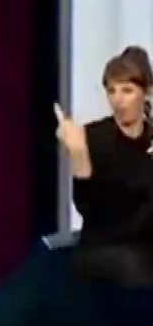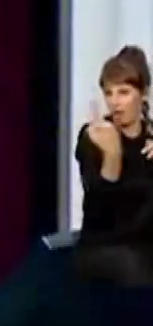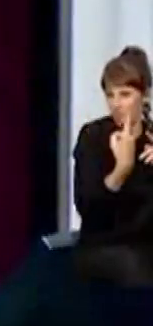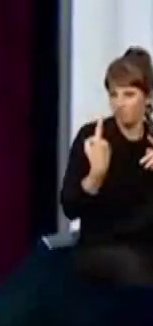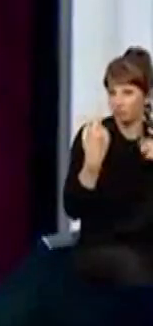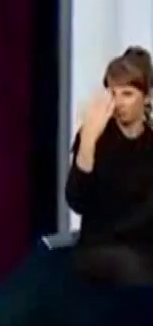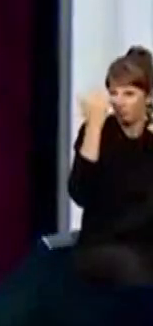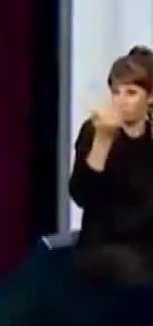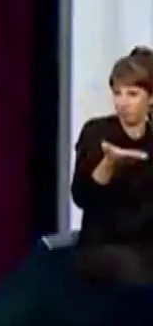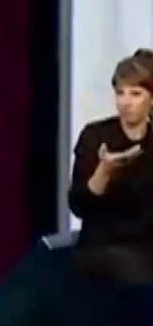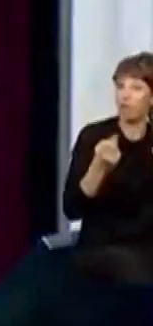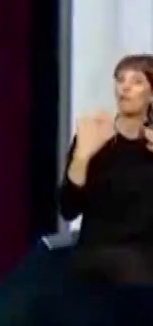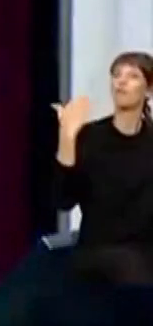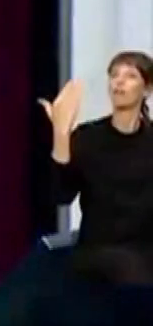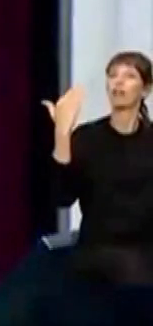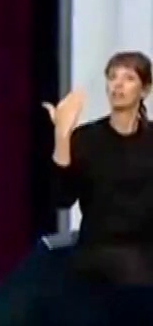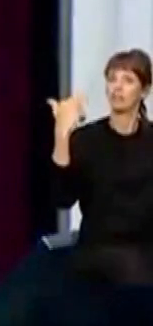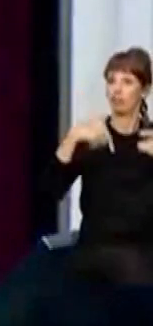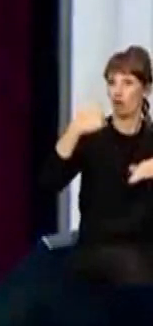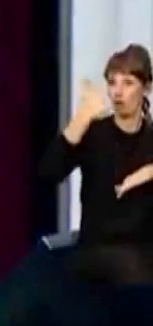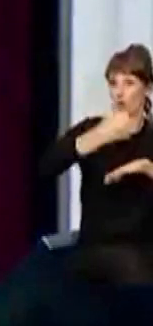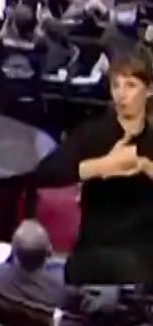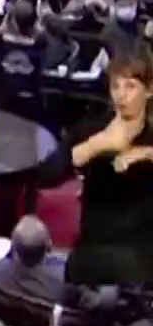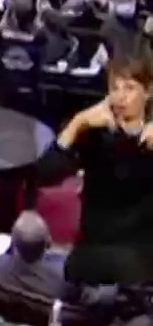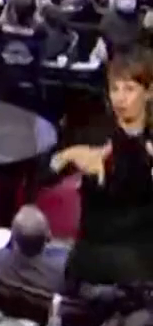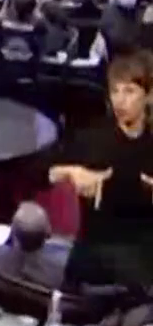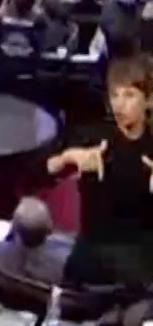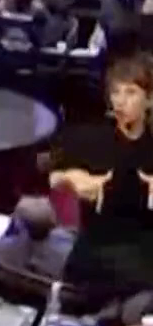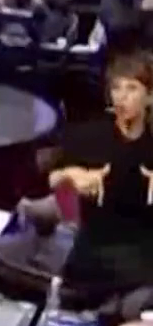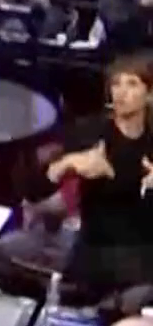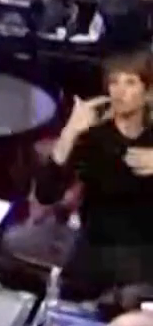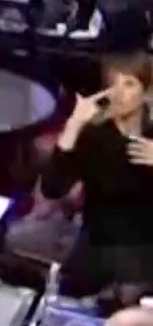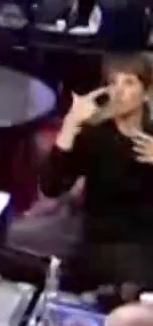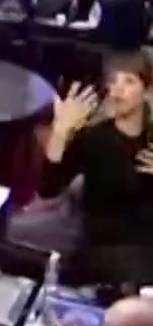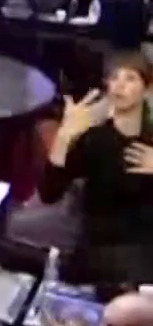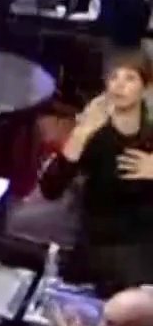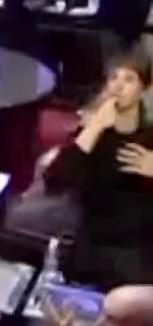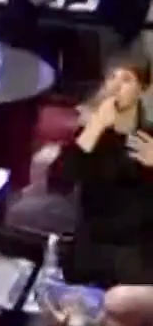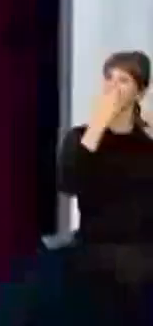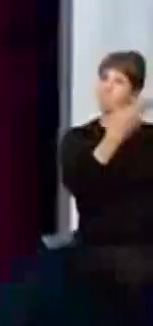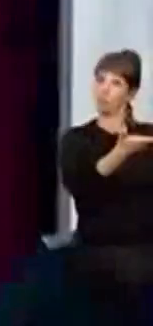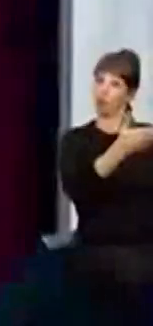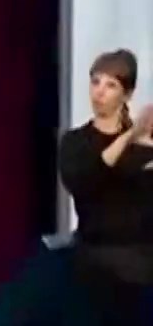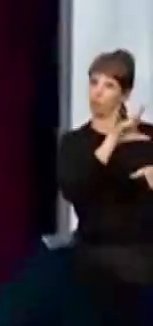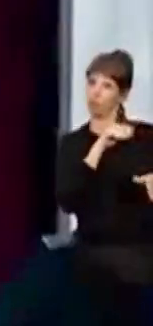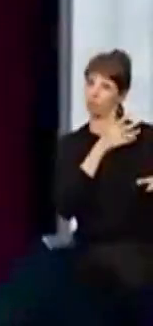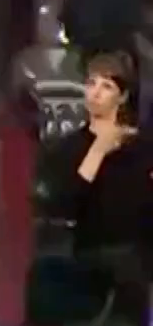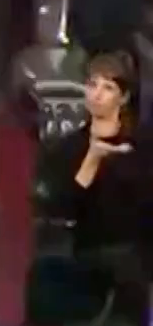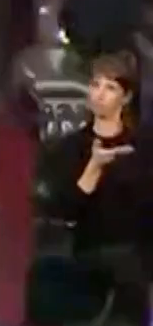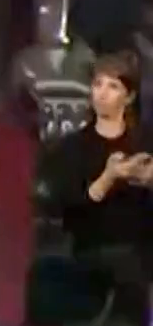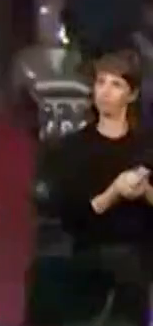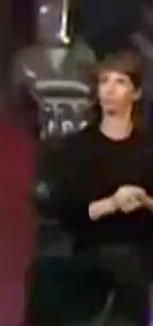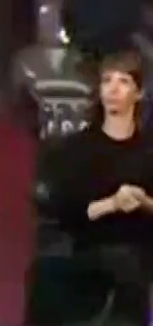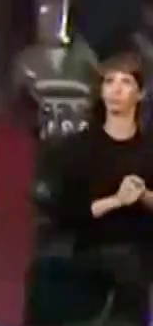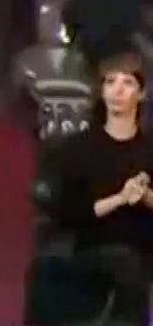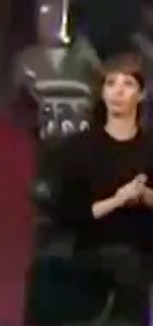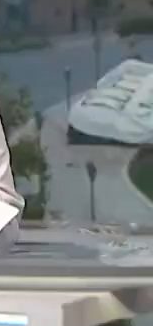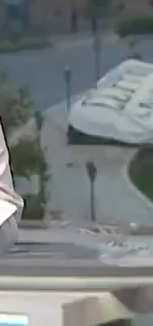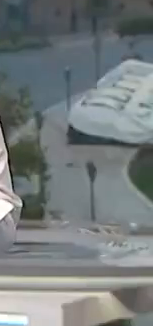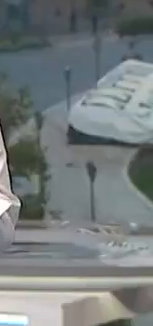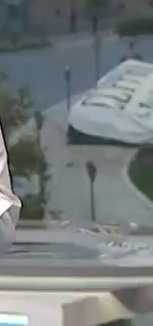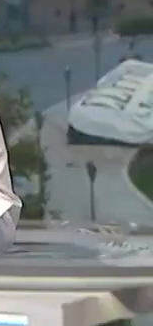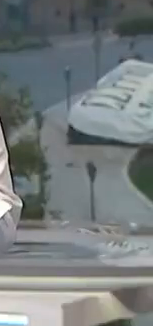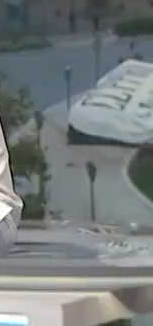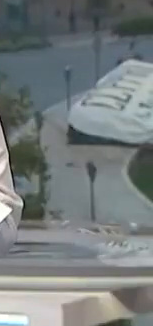hace muy bien estar en actividad, así que fue por eso que también estaba el jueves pasado en mi banca. Ahora, por ejemplo, también decirlo,